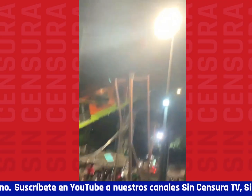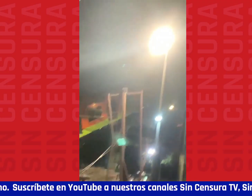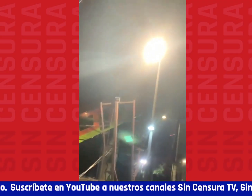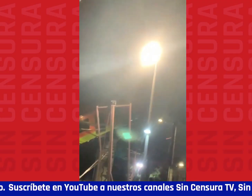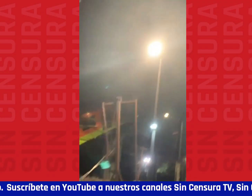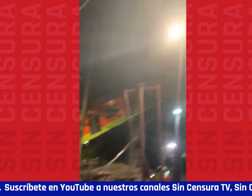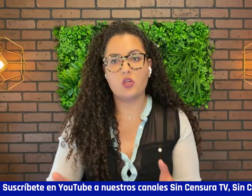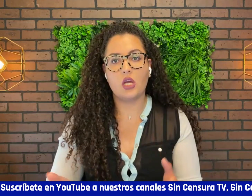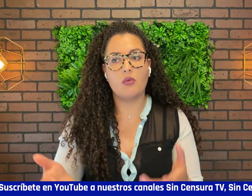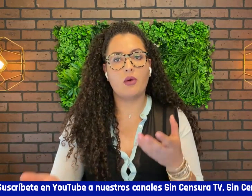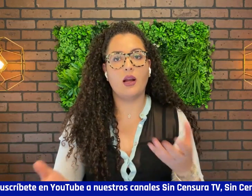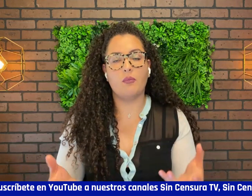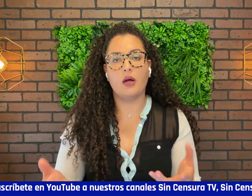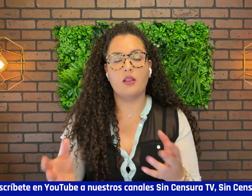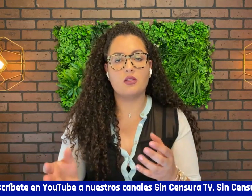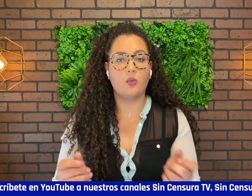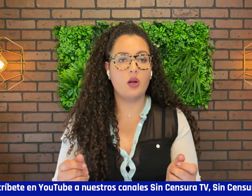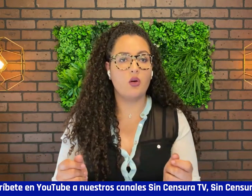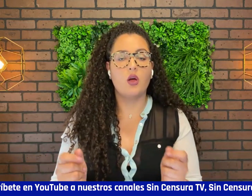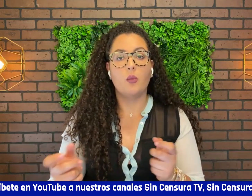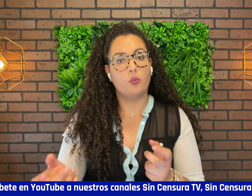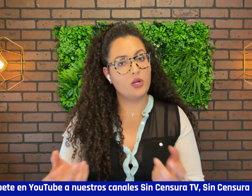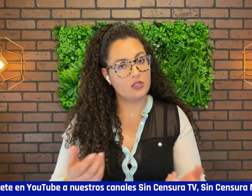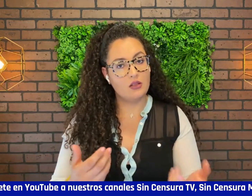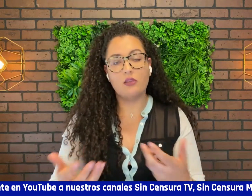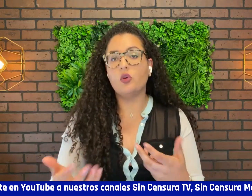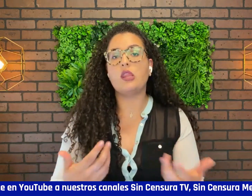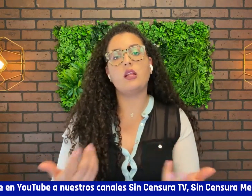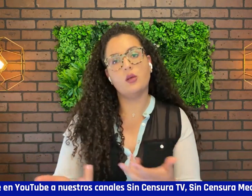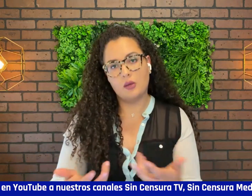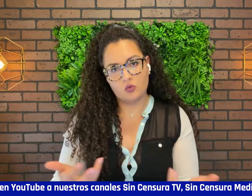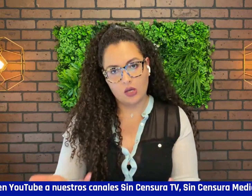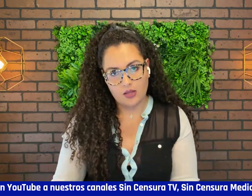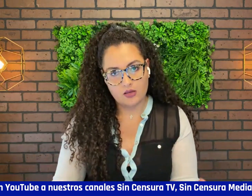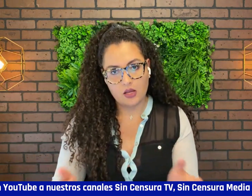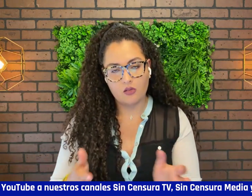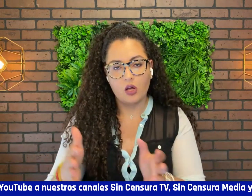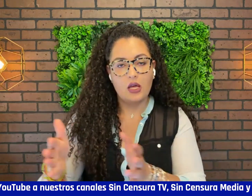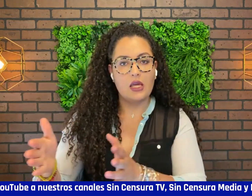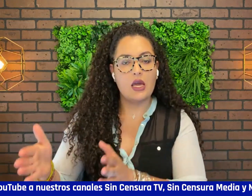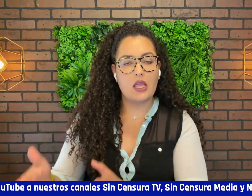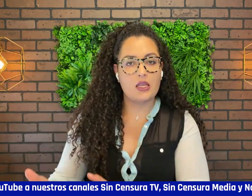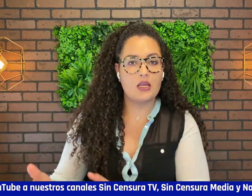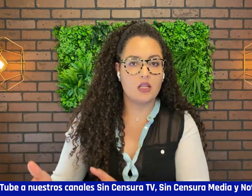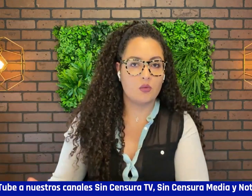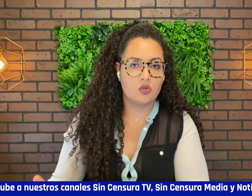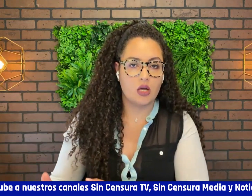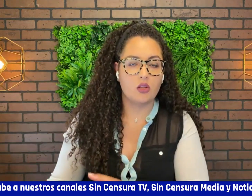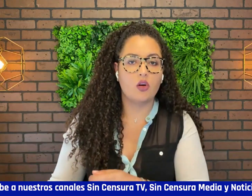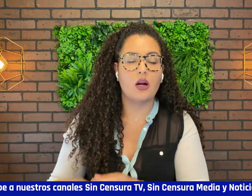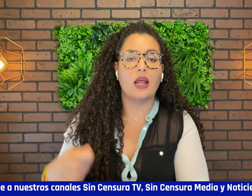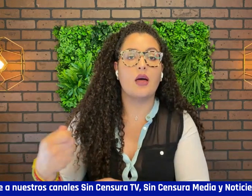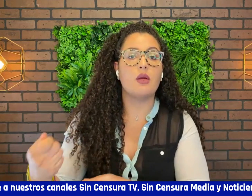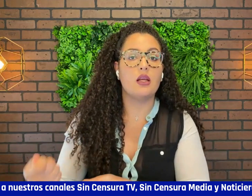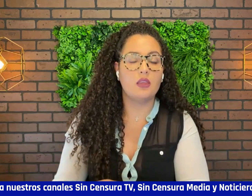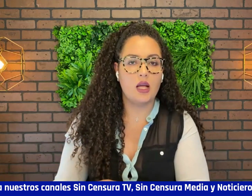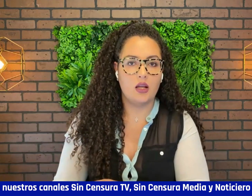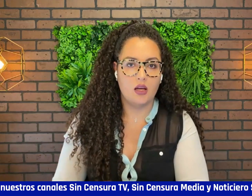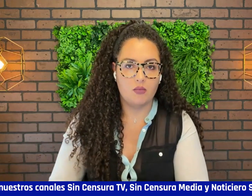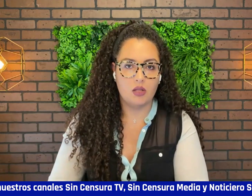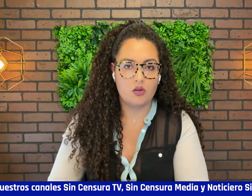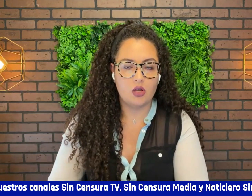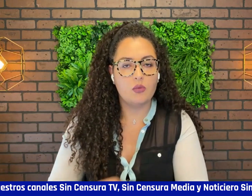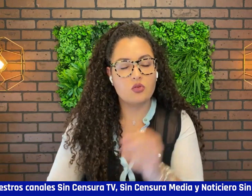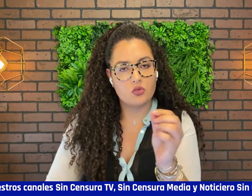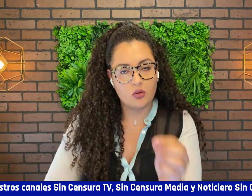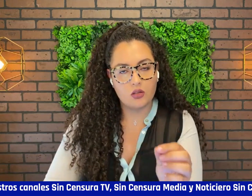la historia, sino que Claudia Sheinbaum a la par dice, bueno, pues dando y dando vamos avanzando. Y ella ya está buscando rehabilitar